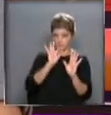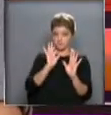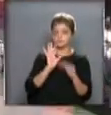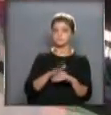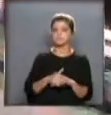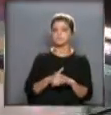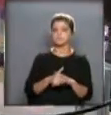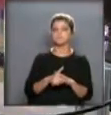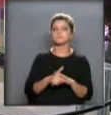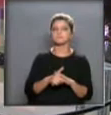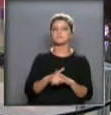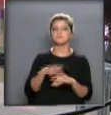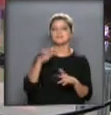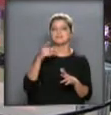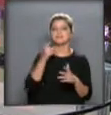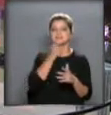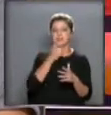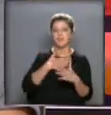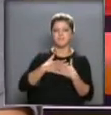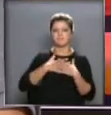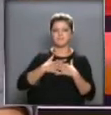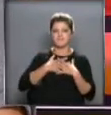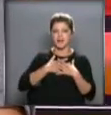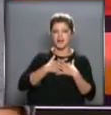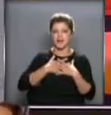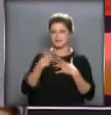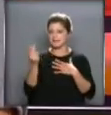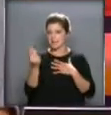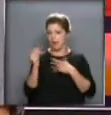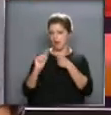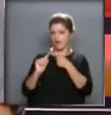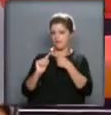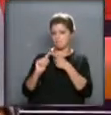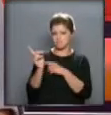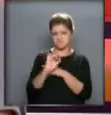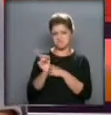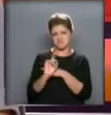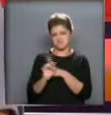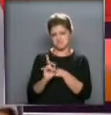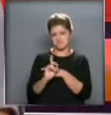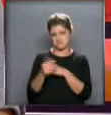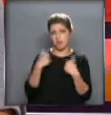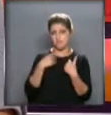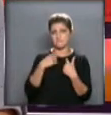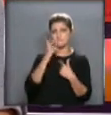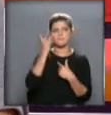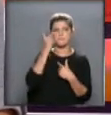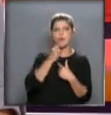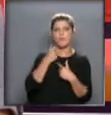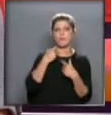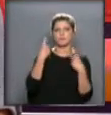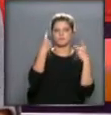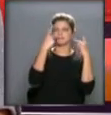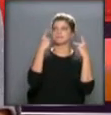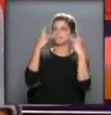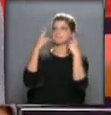cuando encuentra la felicidad pocas veces es por la plata es en realidad lo que más encuentra seguido gabriel y me gusta mucho viajar por ejemplo yo